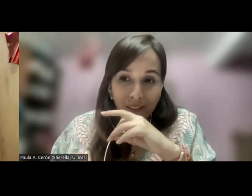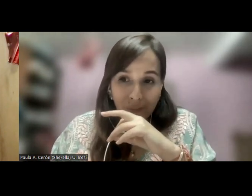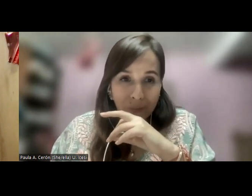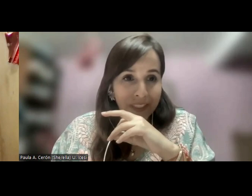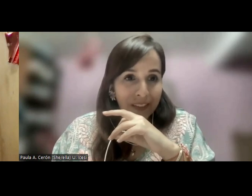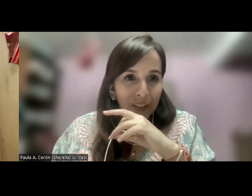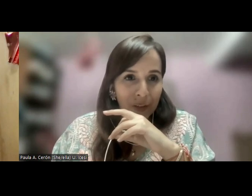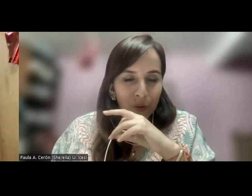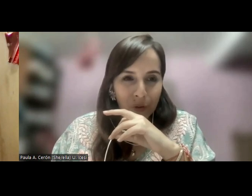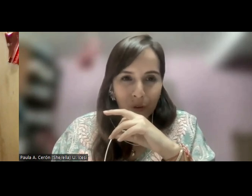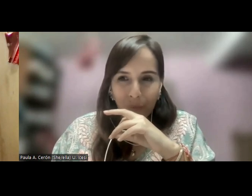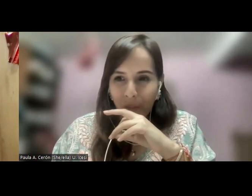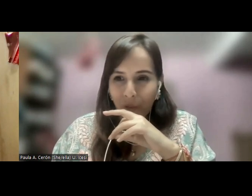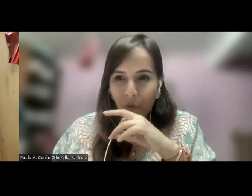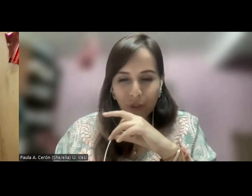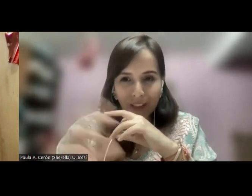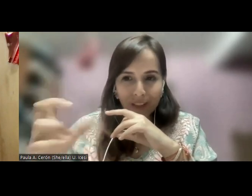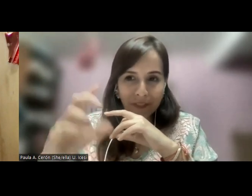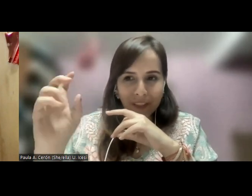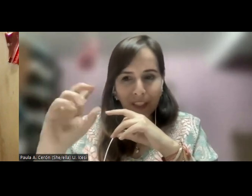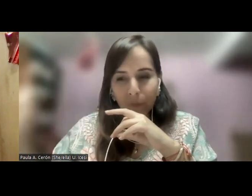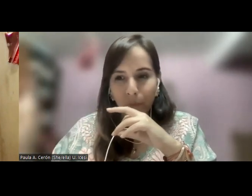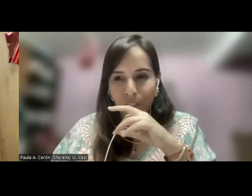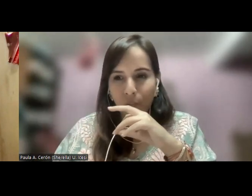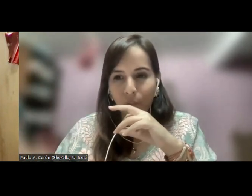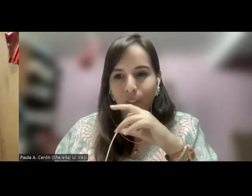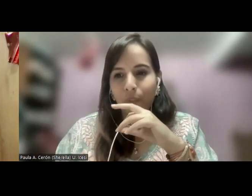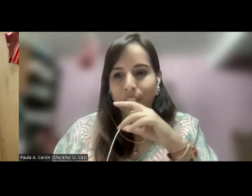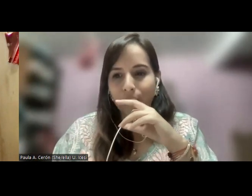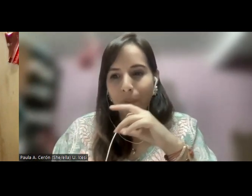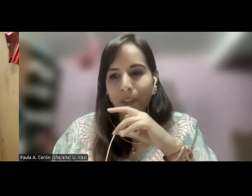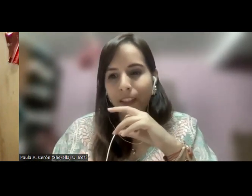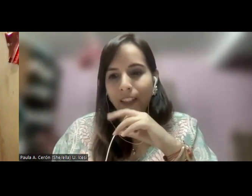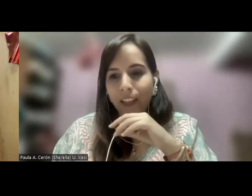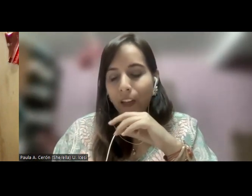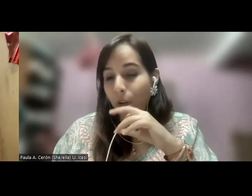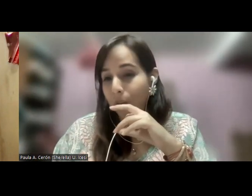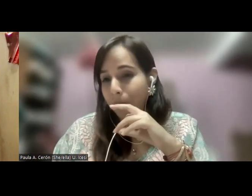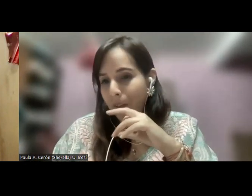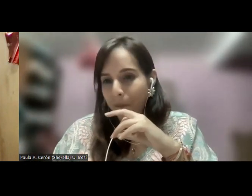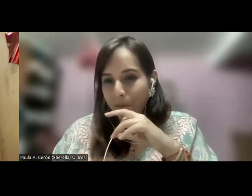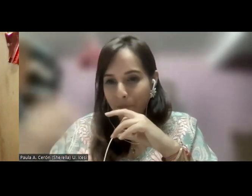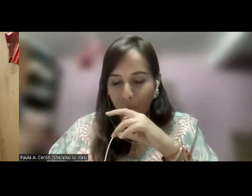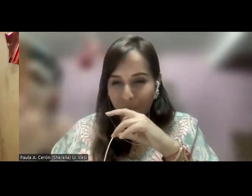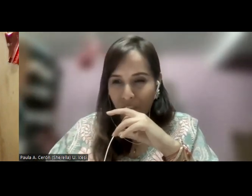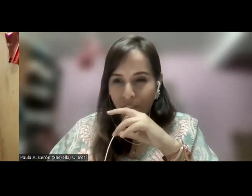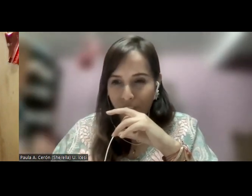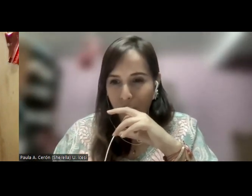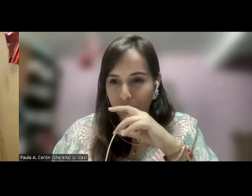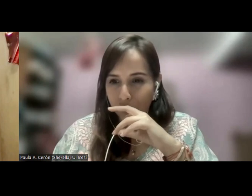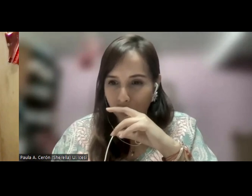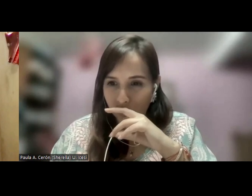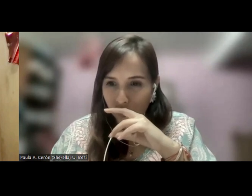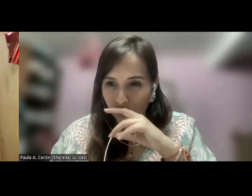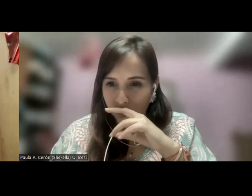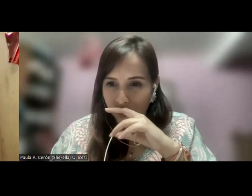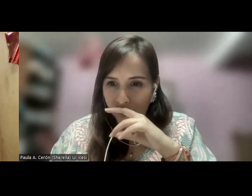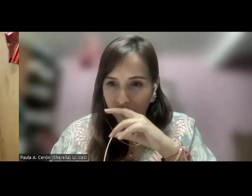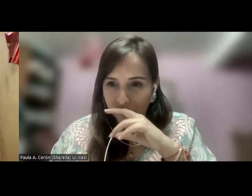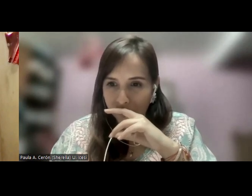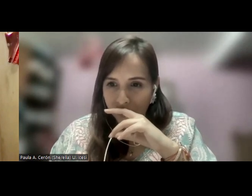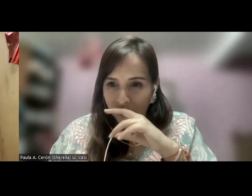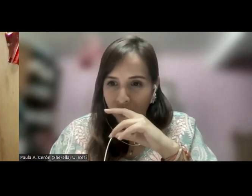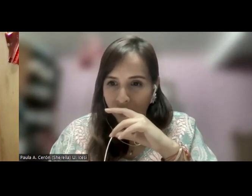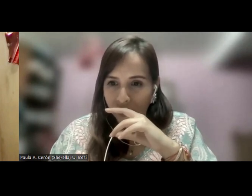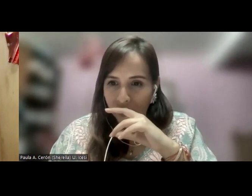normativas pues si bien lo lo pueden conocer se sale un poquito de nuestra temática el día de hoy pero pues al final le podemos contestar